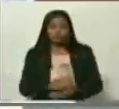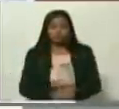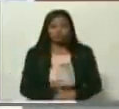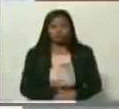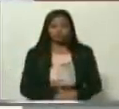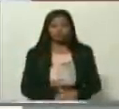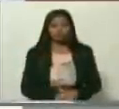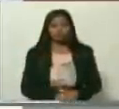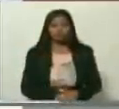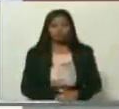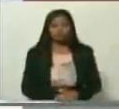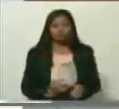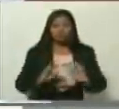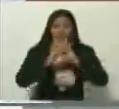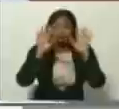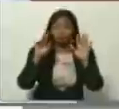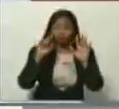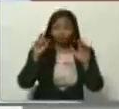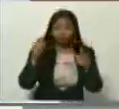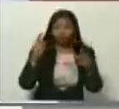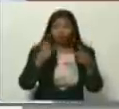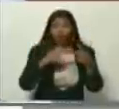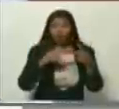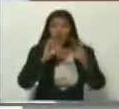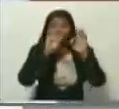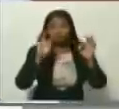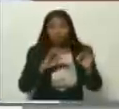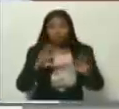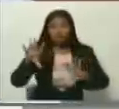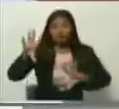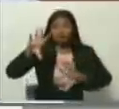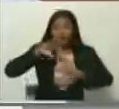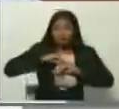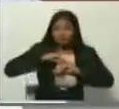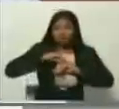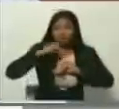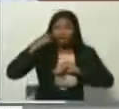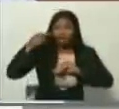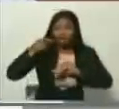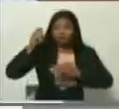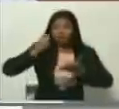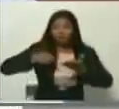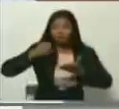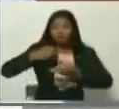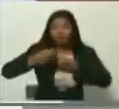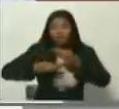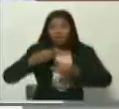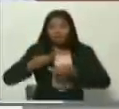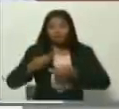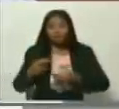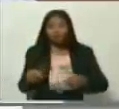¿verdad? Y por otro lado, acatar estas sentencias